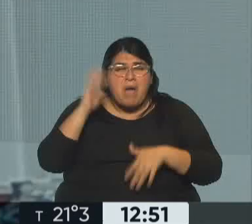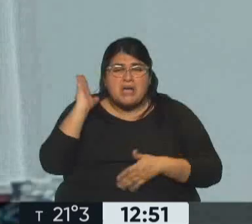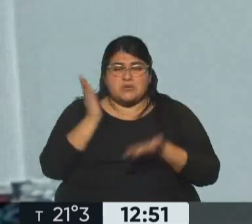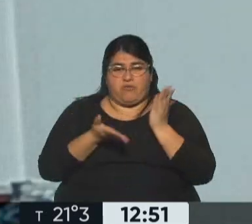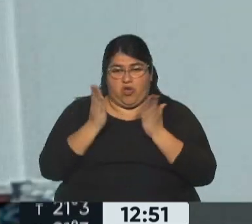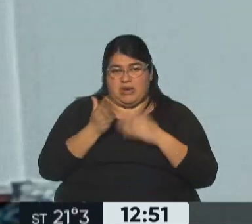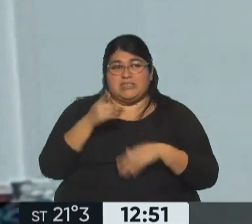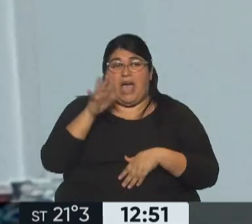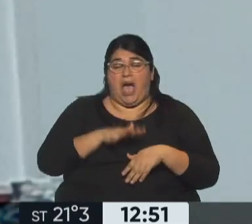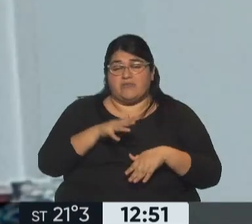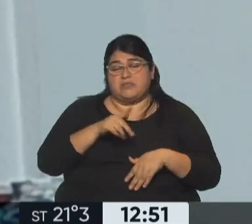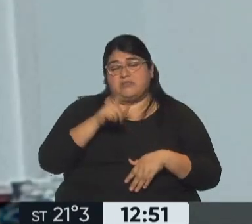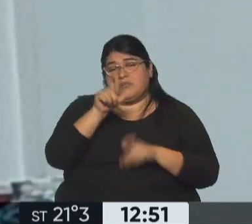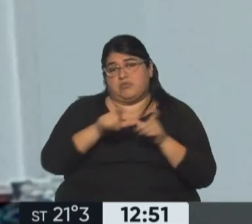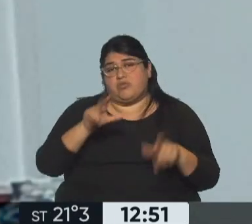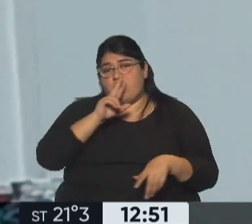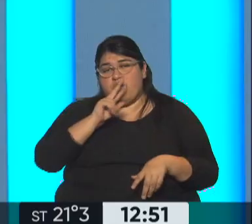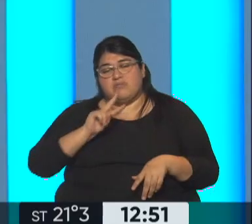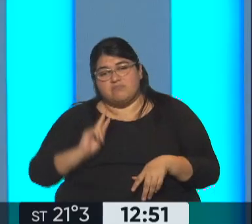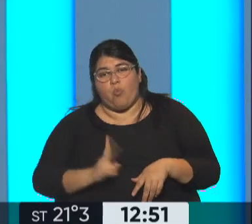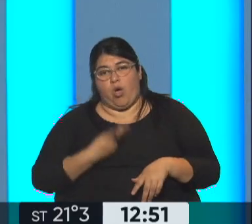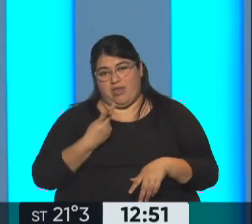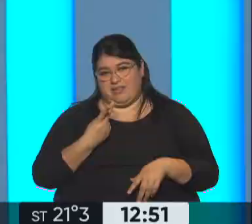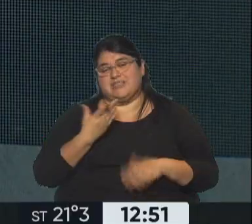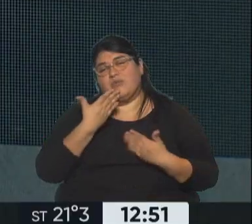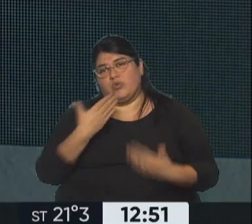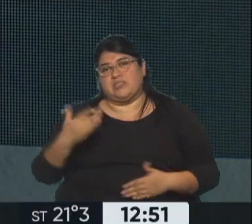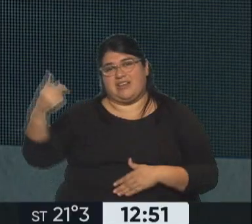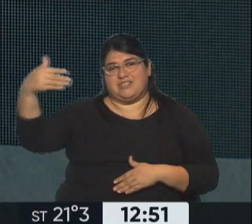terminan con la muerte. Pero eso queda para otro día. Indiana, gracias por haber venido. Muchas gracias a ustedes. Seguimos de esta manera.